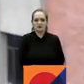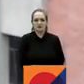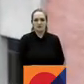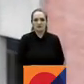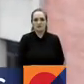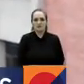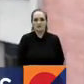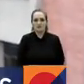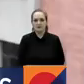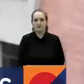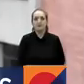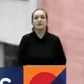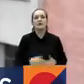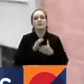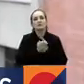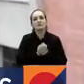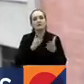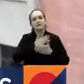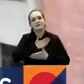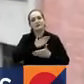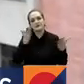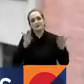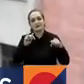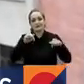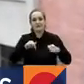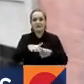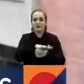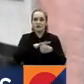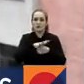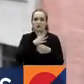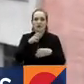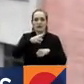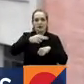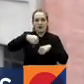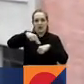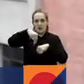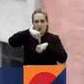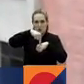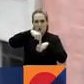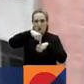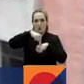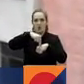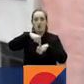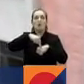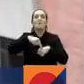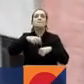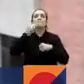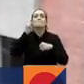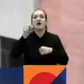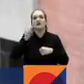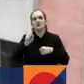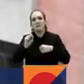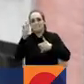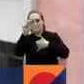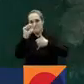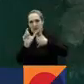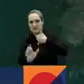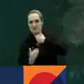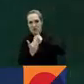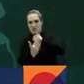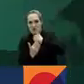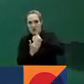cordial saludo, compañeros. La situación humanitaria en el departamento de Nariño, sobre todo en los municipios de la costa pacífica nariñense, es